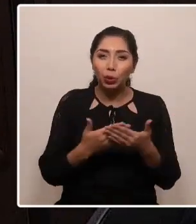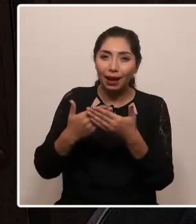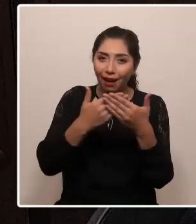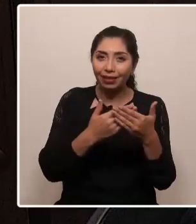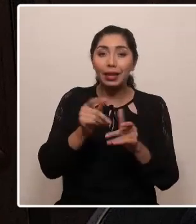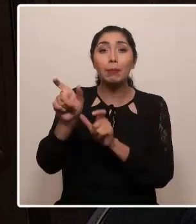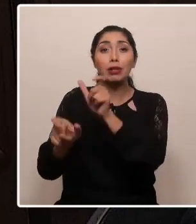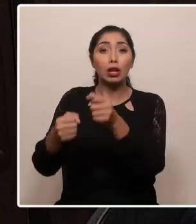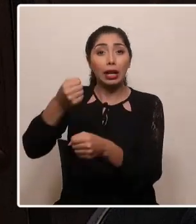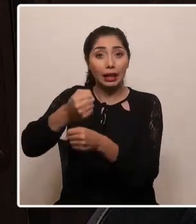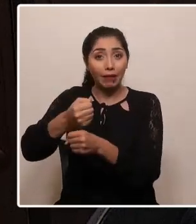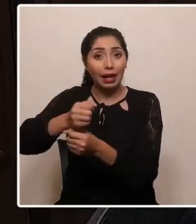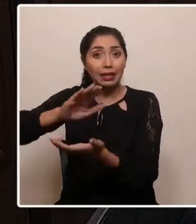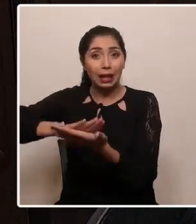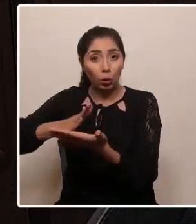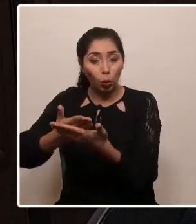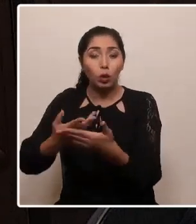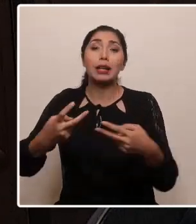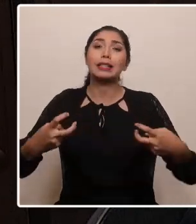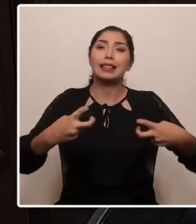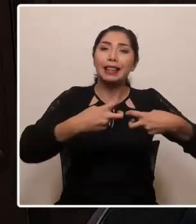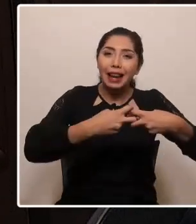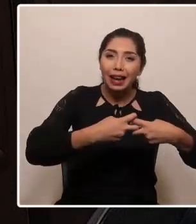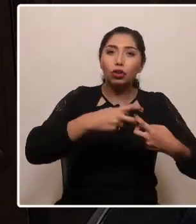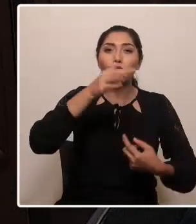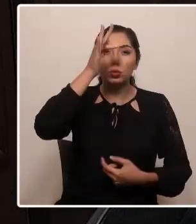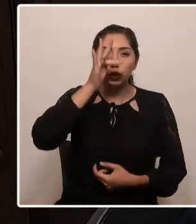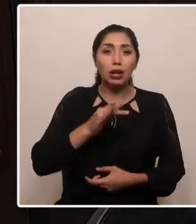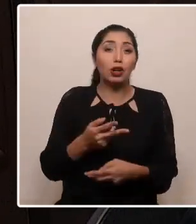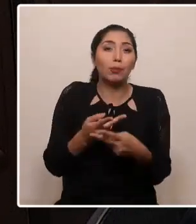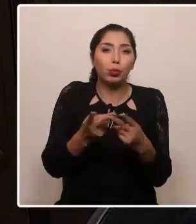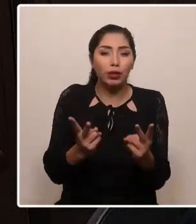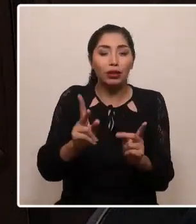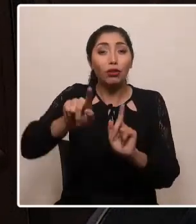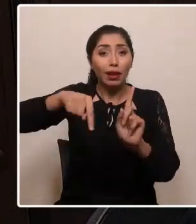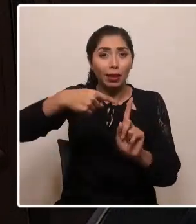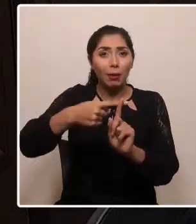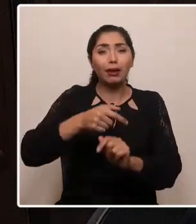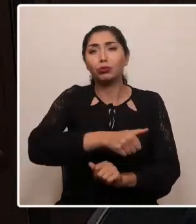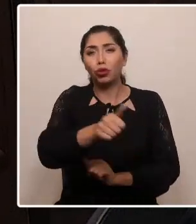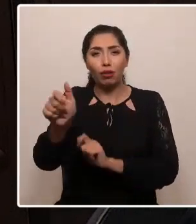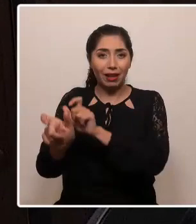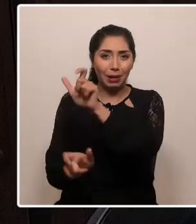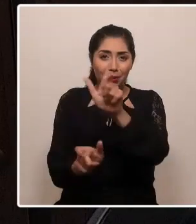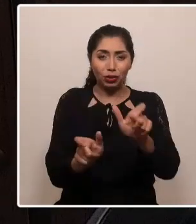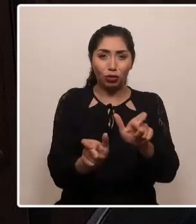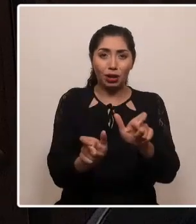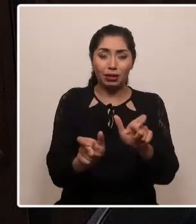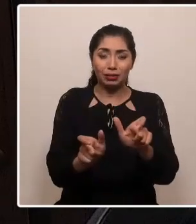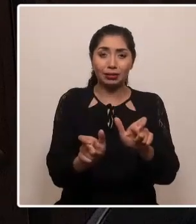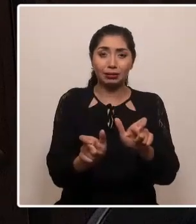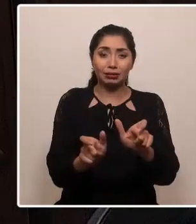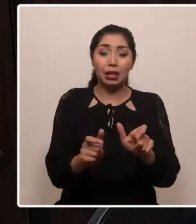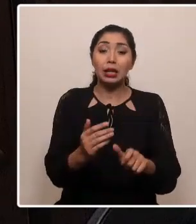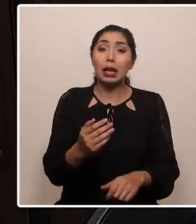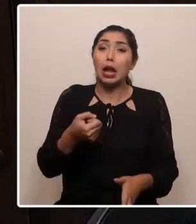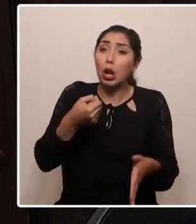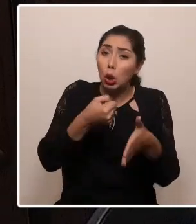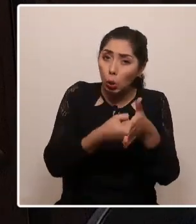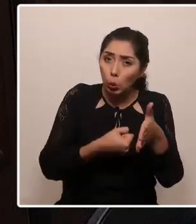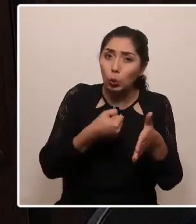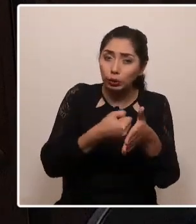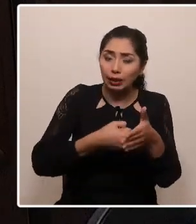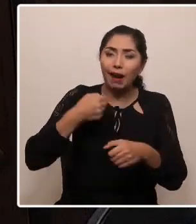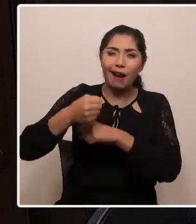salud, sindicatos, funcionarios públicos y además a todas y todos los pobladores que han luchado durante años